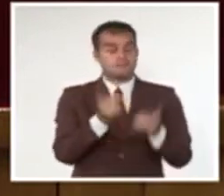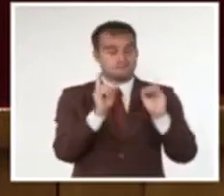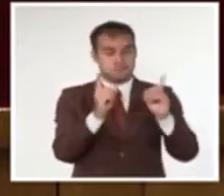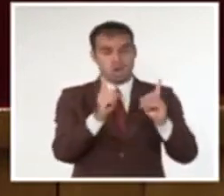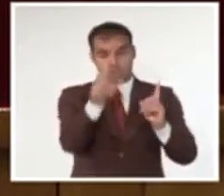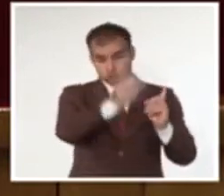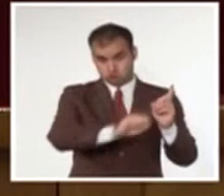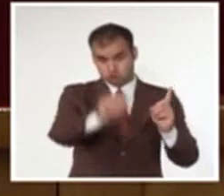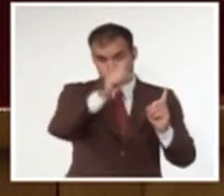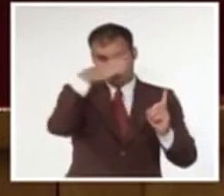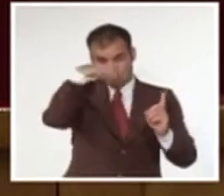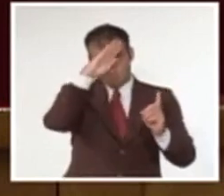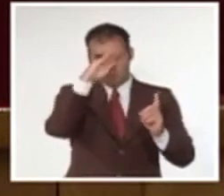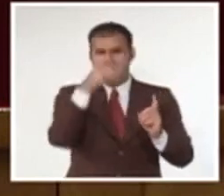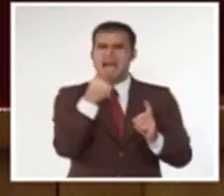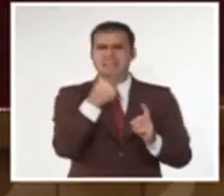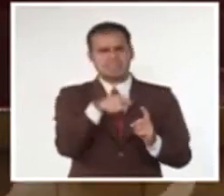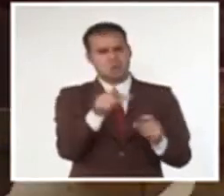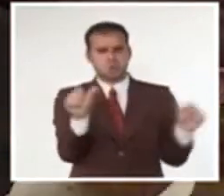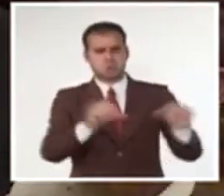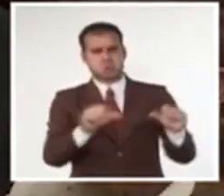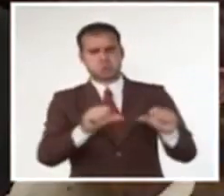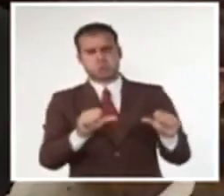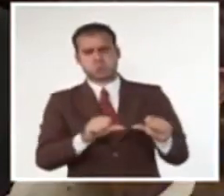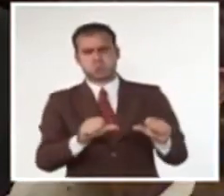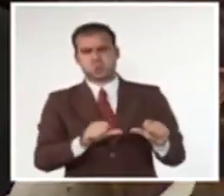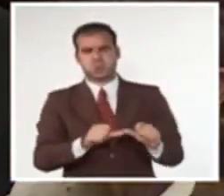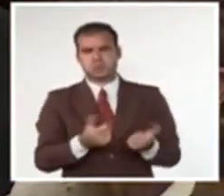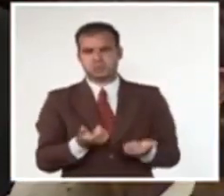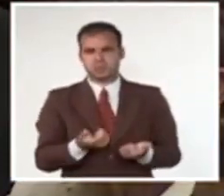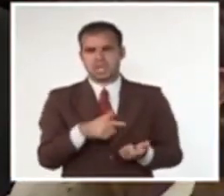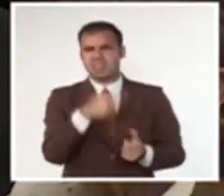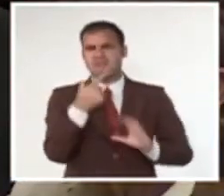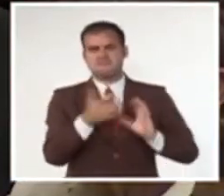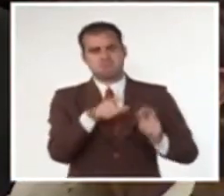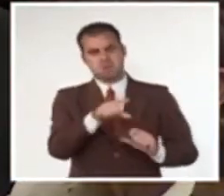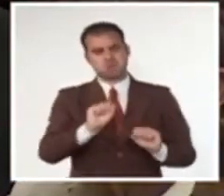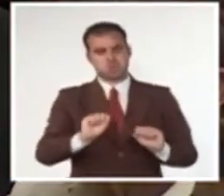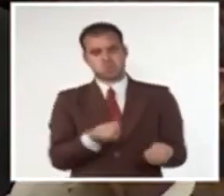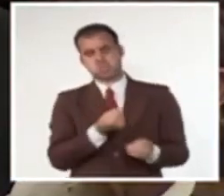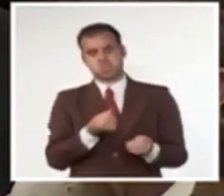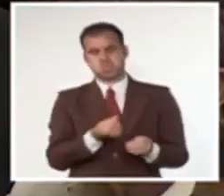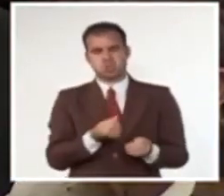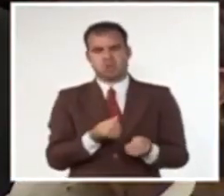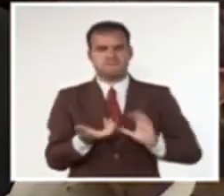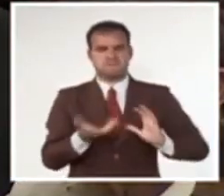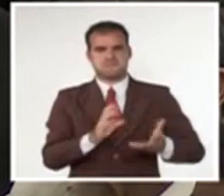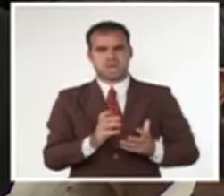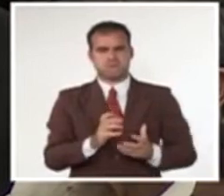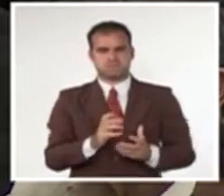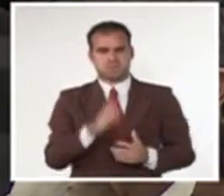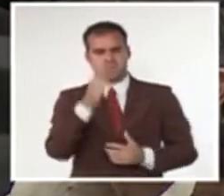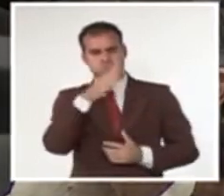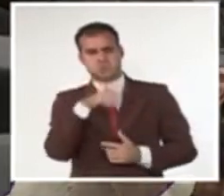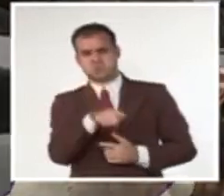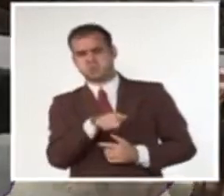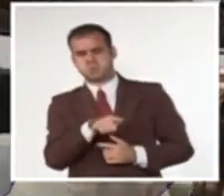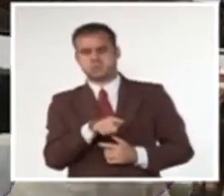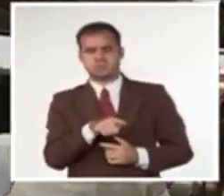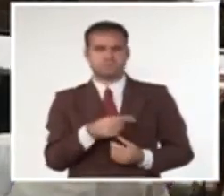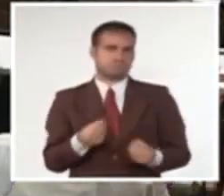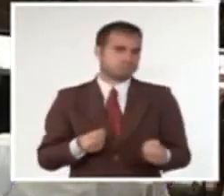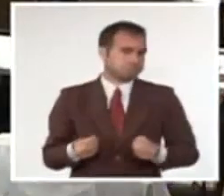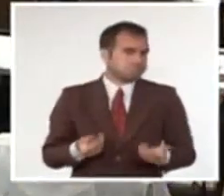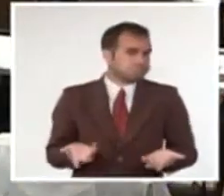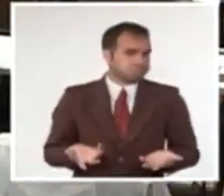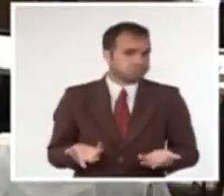cubano, presentándolo como un régimen dictatorial, arbitrario, tiránico y despótico, que funciona